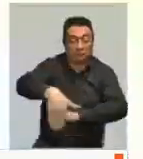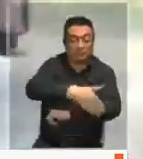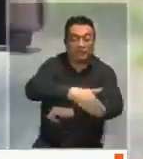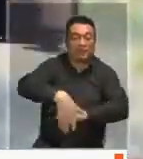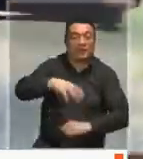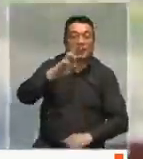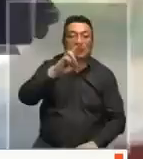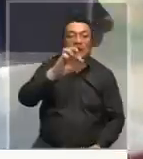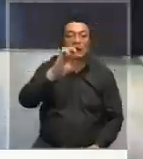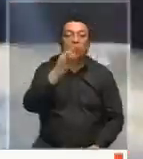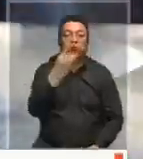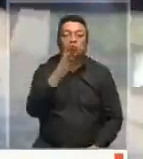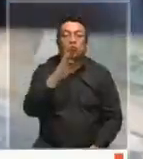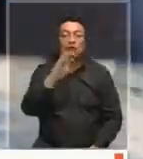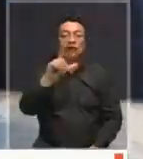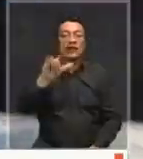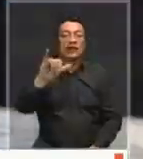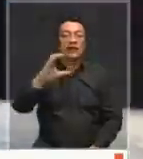República.